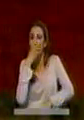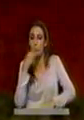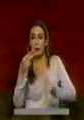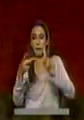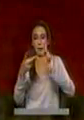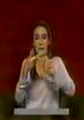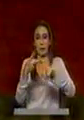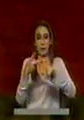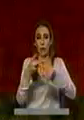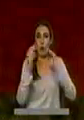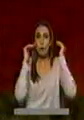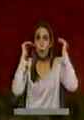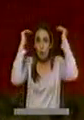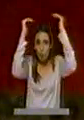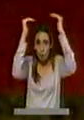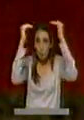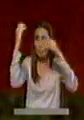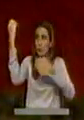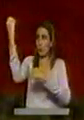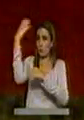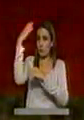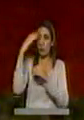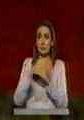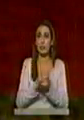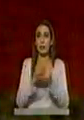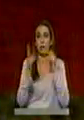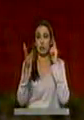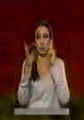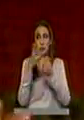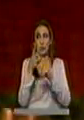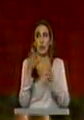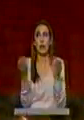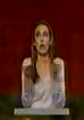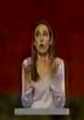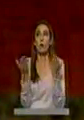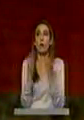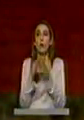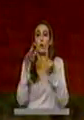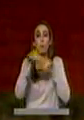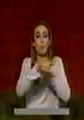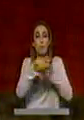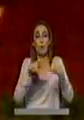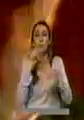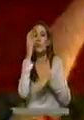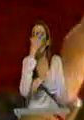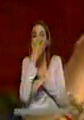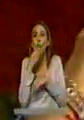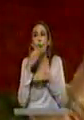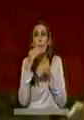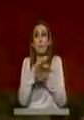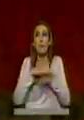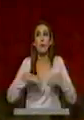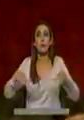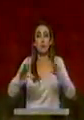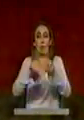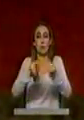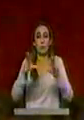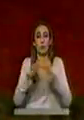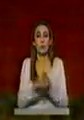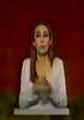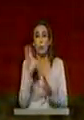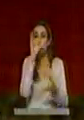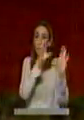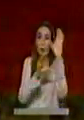donde cubrirse del sol o de las inclemencias del tiempo, donde tiene que haber un espacio bonito de donde disfrutar esta belleza. Tú